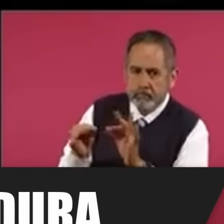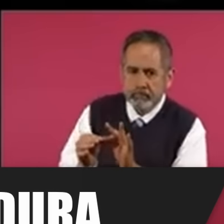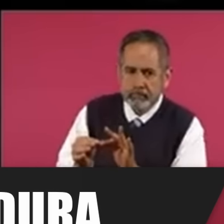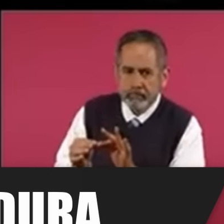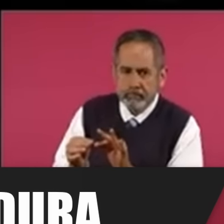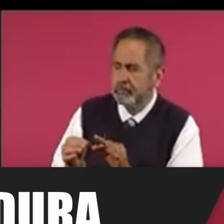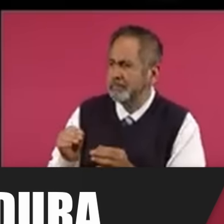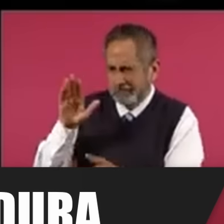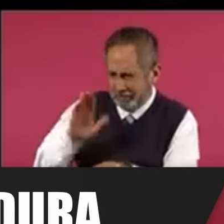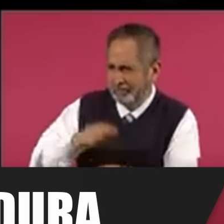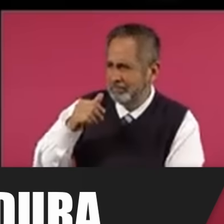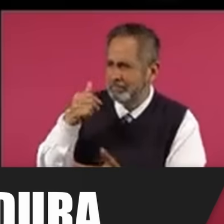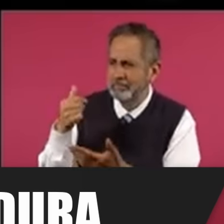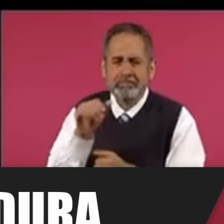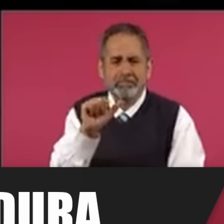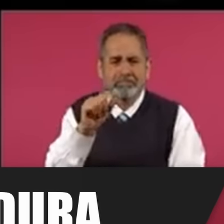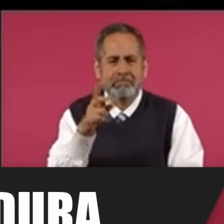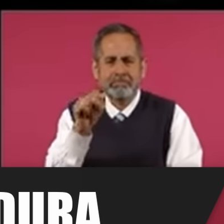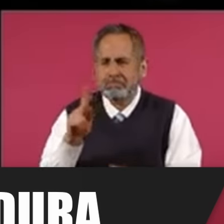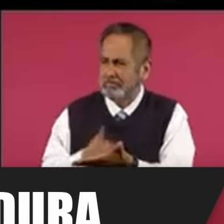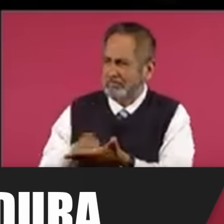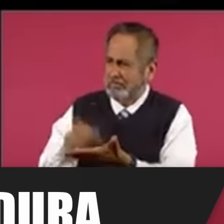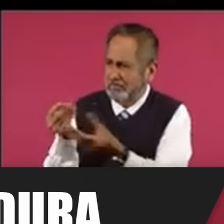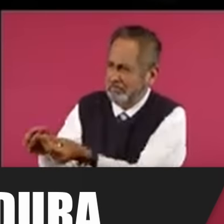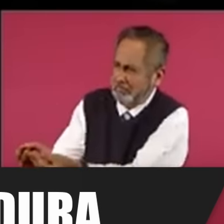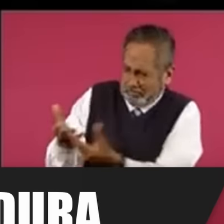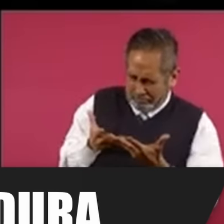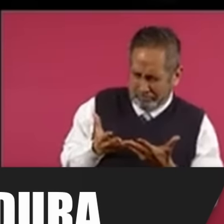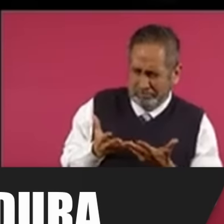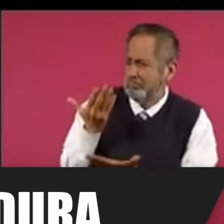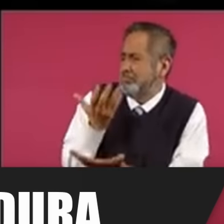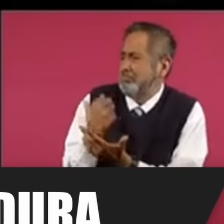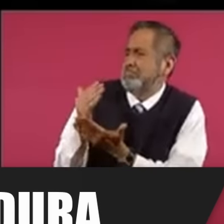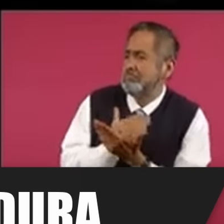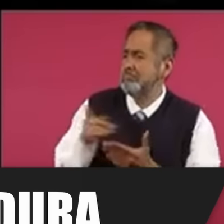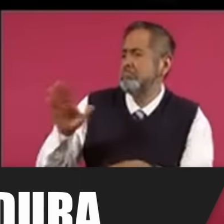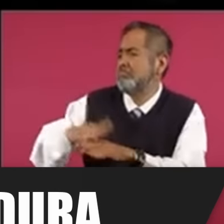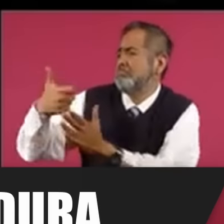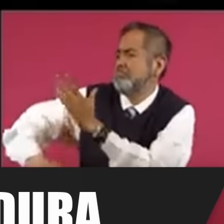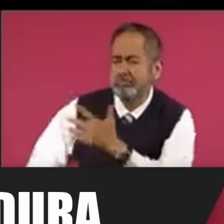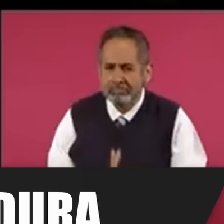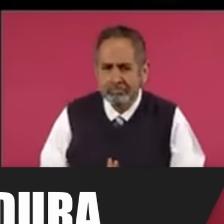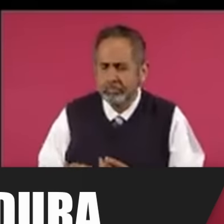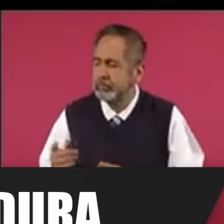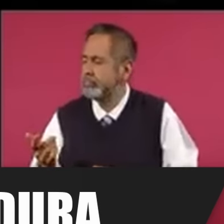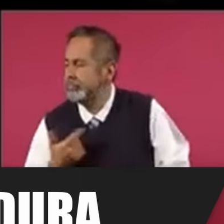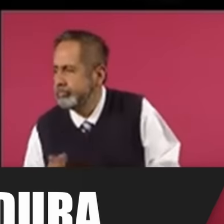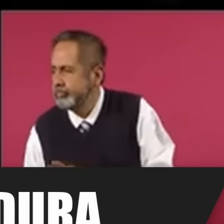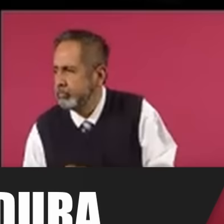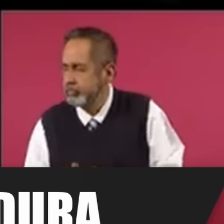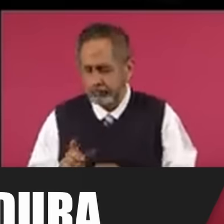piden por docena? Así me invitan trabajo a cada rato y a ustedes les puede salir más barato. Ustedes me dicen cómo, yo les hago el